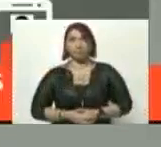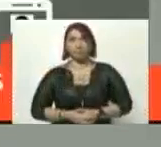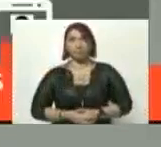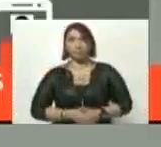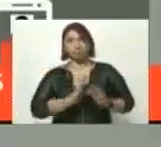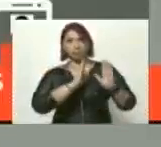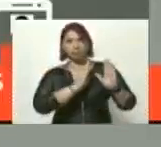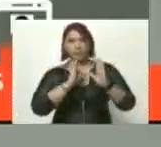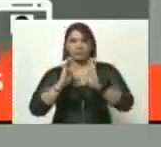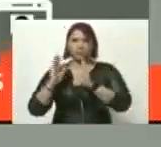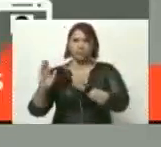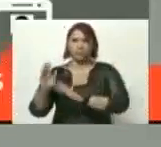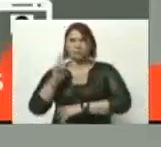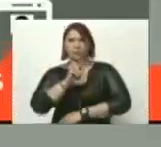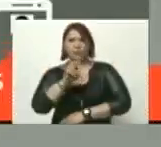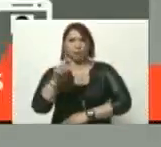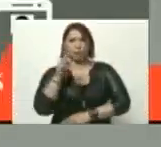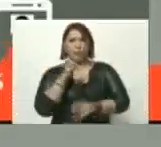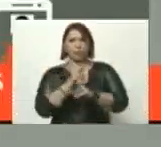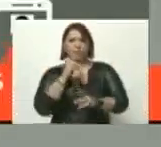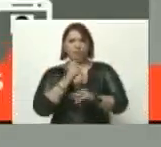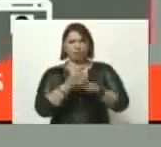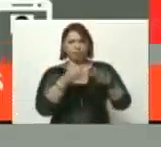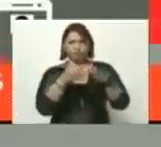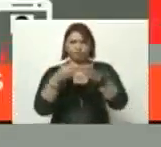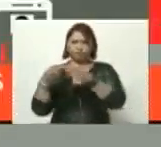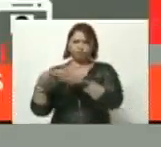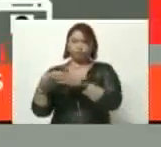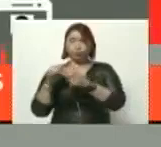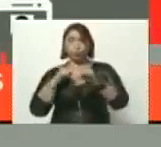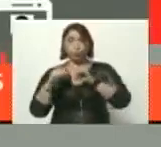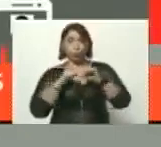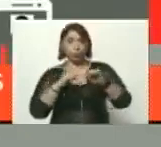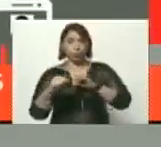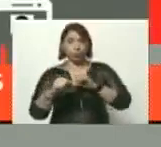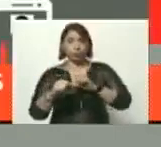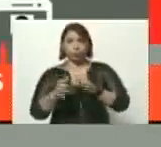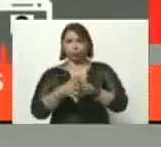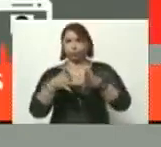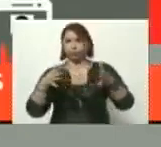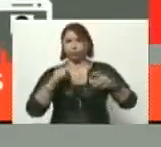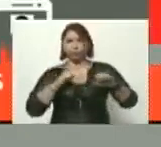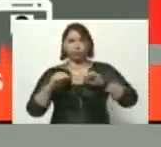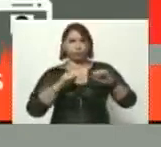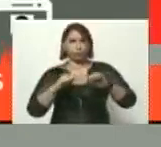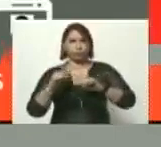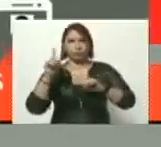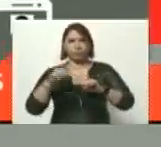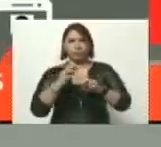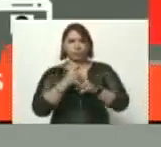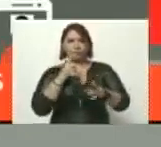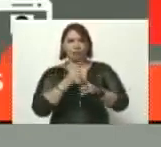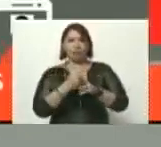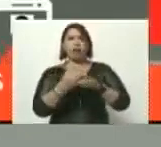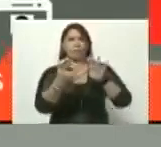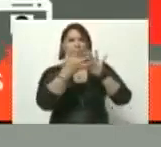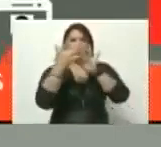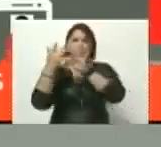organizarse en 21 redes. Es un movimiento de movimientos, es un movimiento de redes